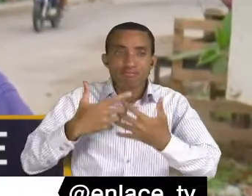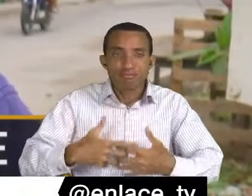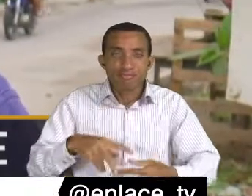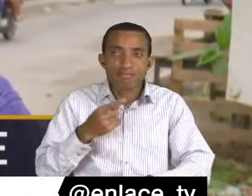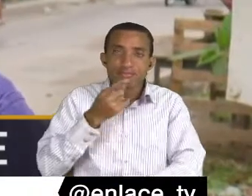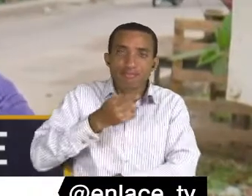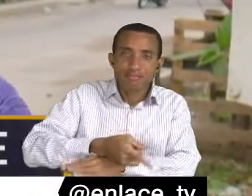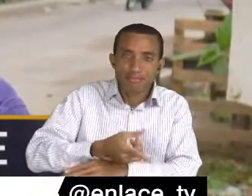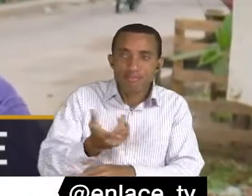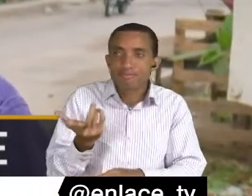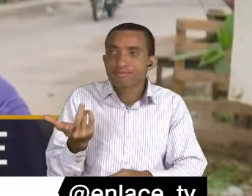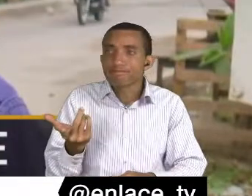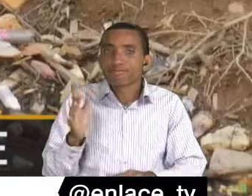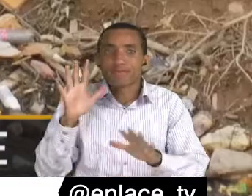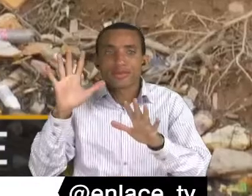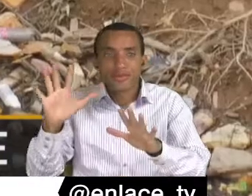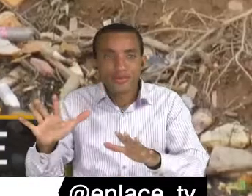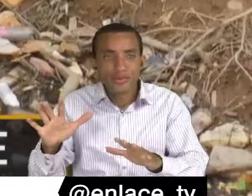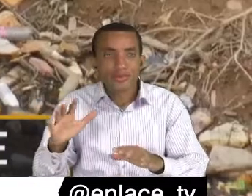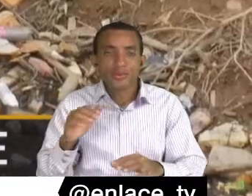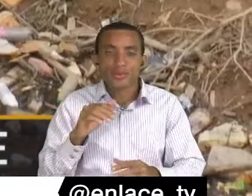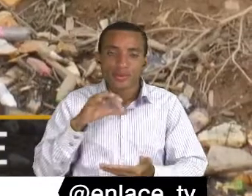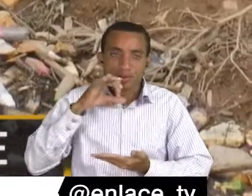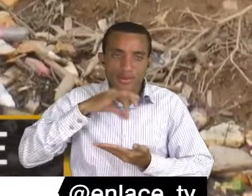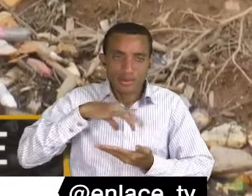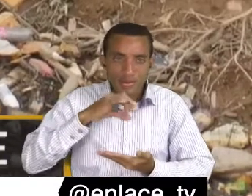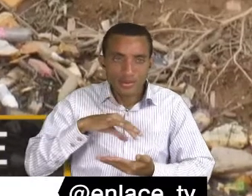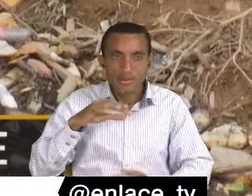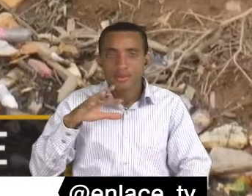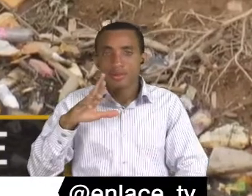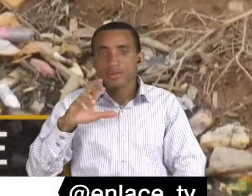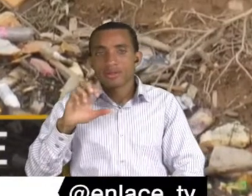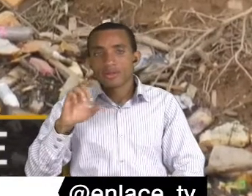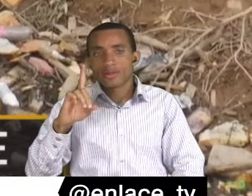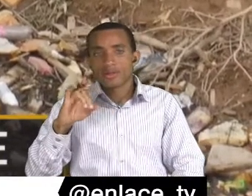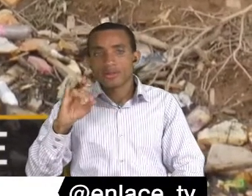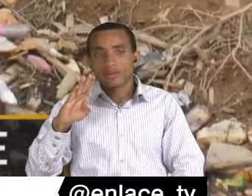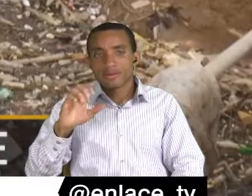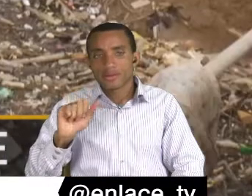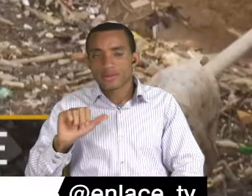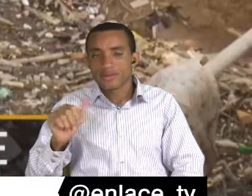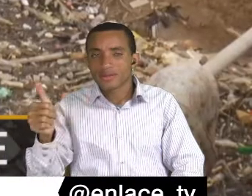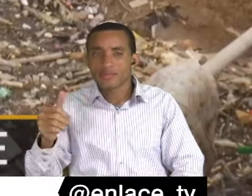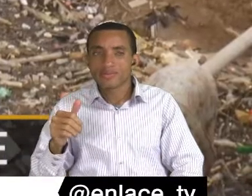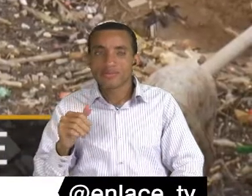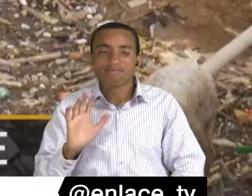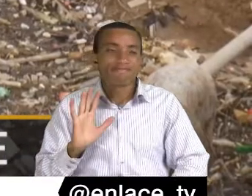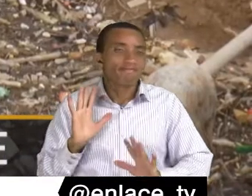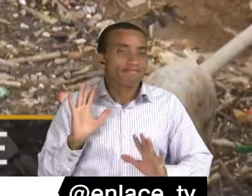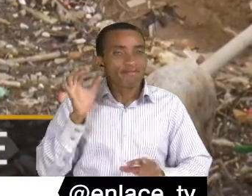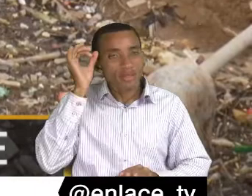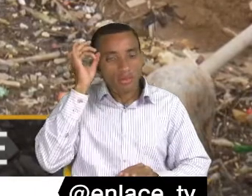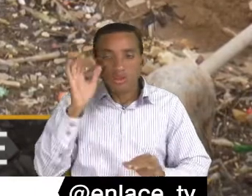o sea la entidad del gobierno que le ponga cartas al asunto, va a haber un represamiento de agua y va a haber danificados y va a haber personas